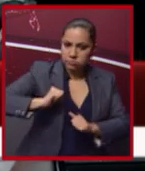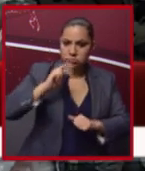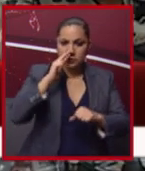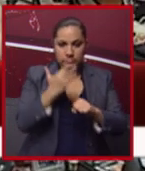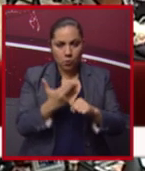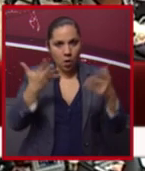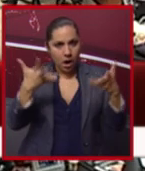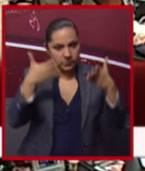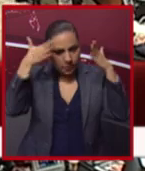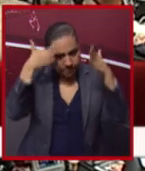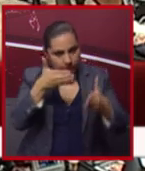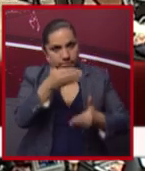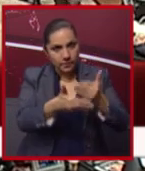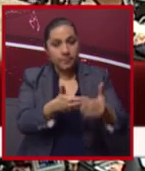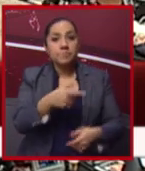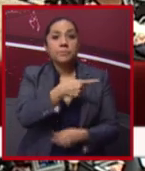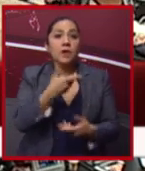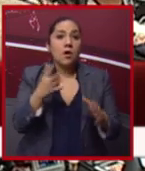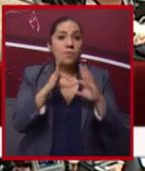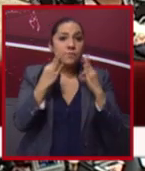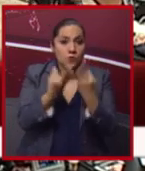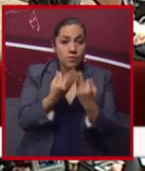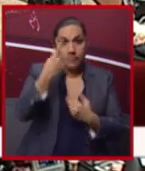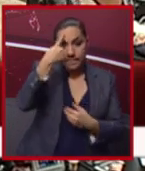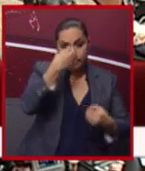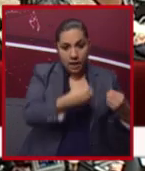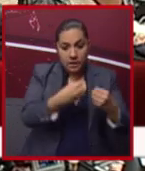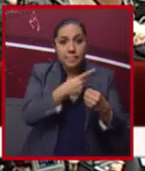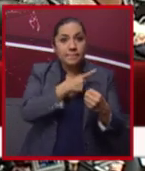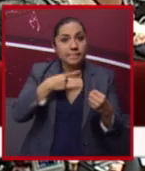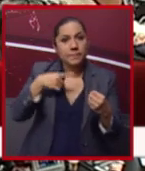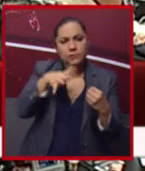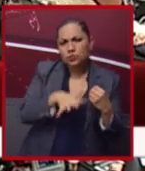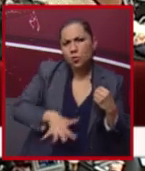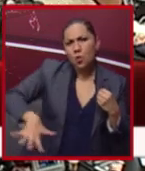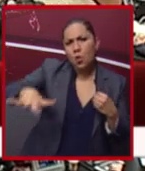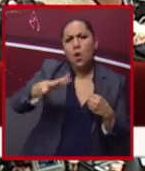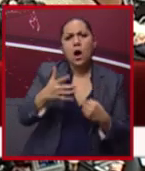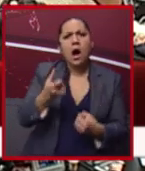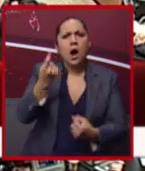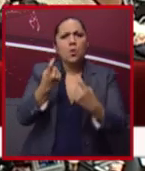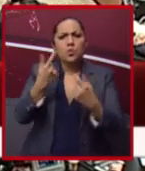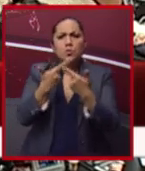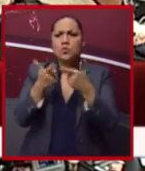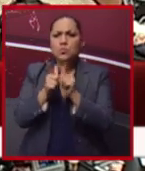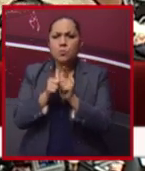preceptos de la impartición de justicia hacia toda la sociedad y no a ciertos grupos de manera sesgada.